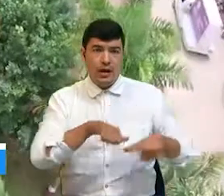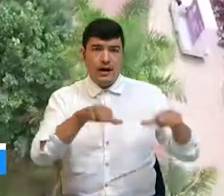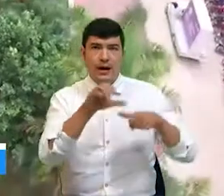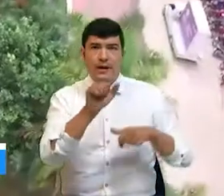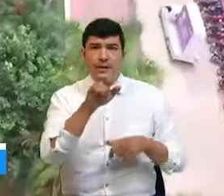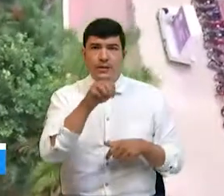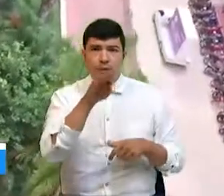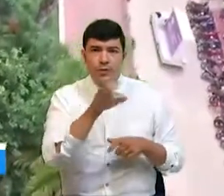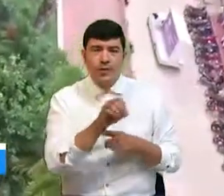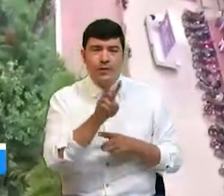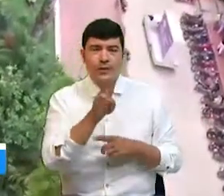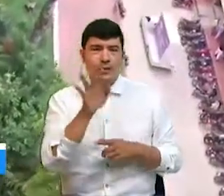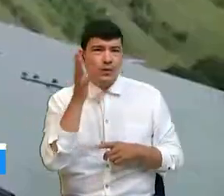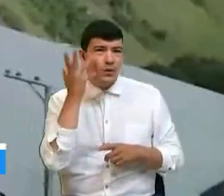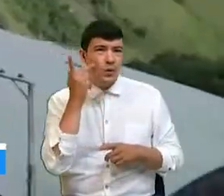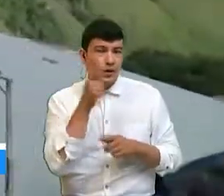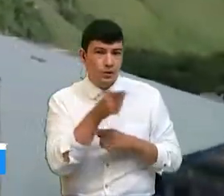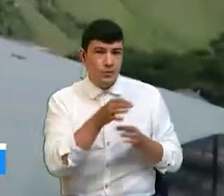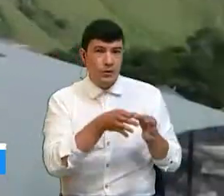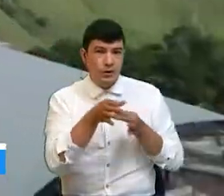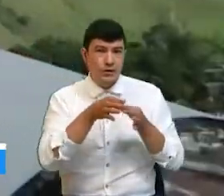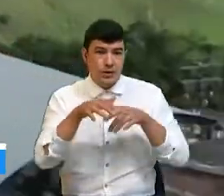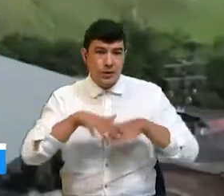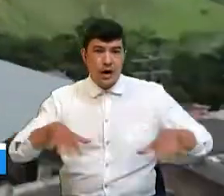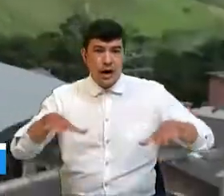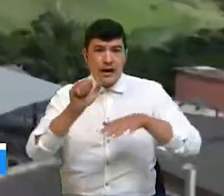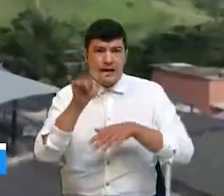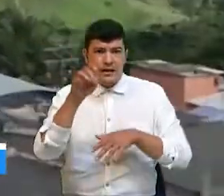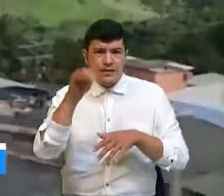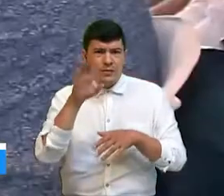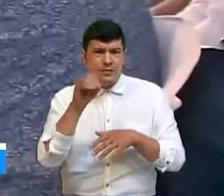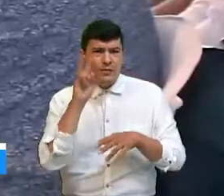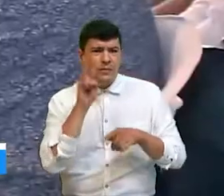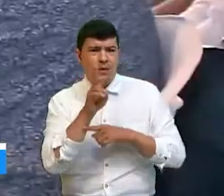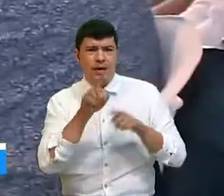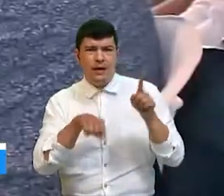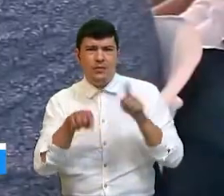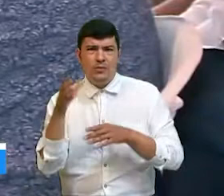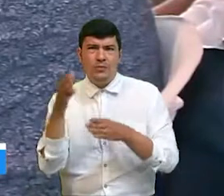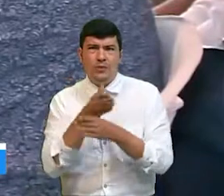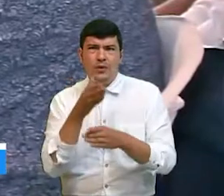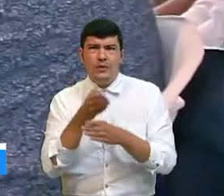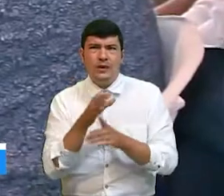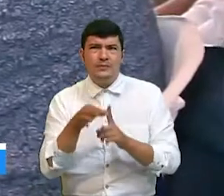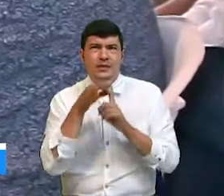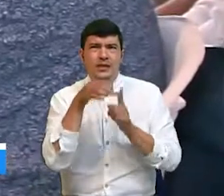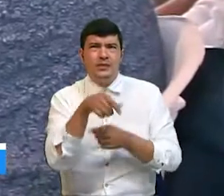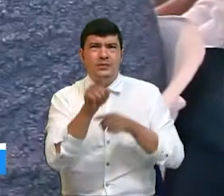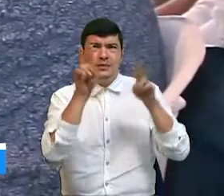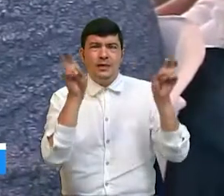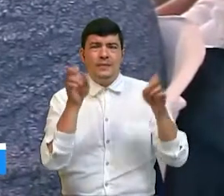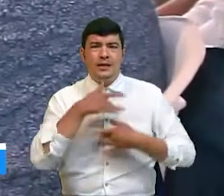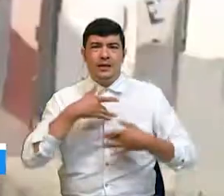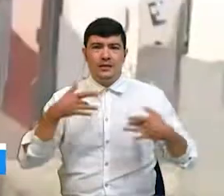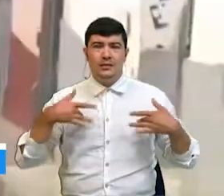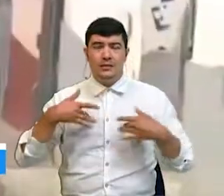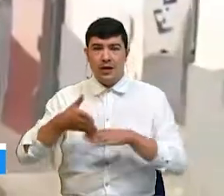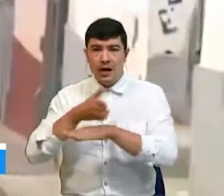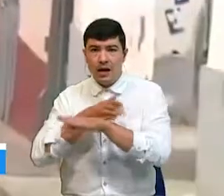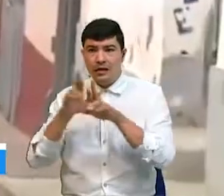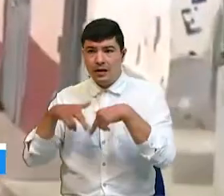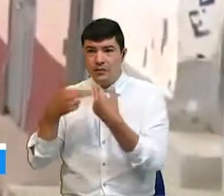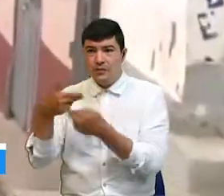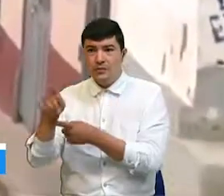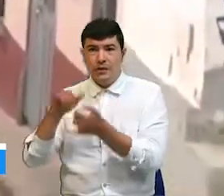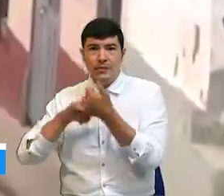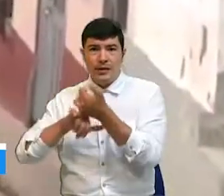en 24 días de mandato municipal los alcaldes del catatumbo han encontrado muchas falencias específicamente con el tema de la salud en convención dependen de la